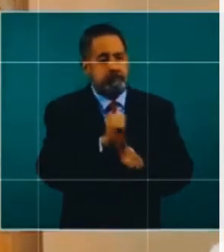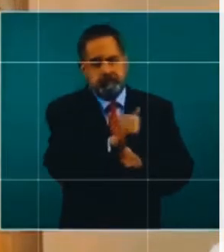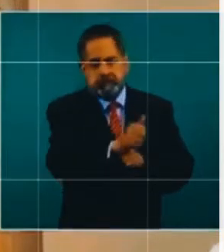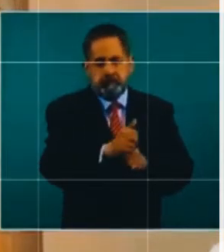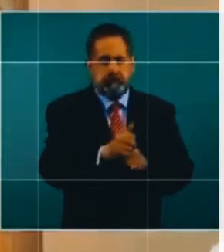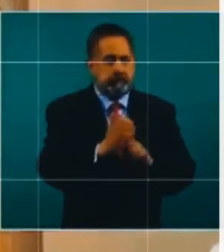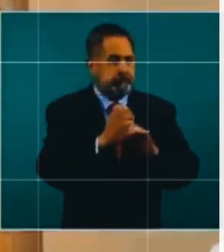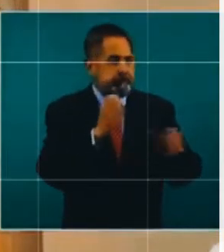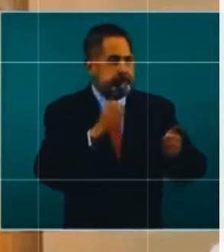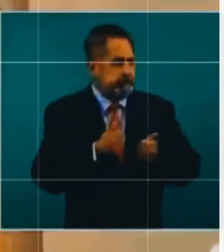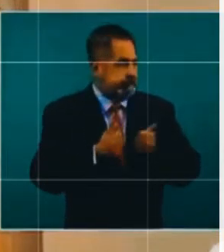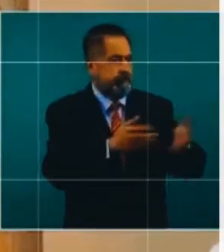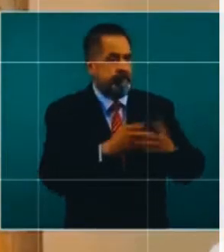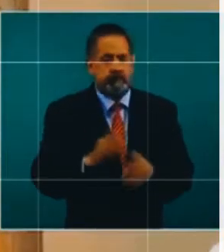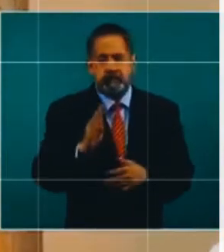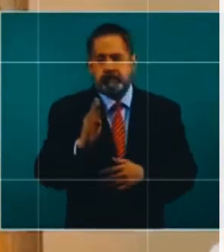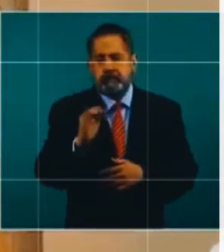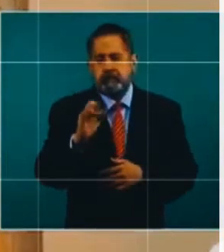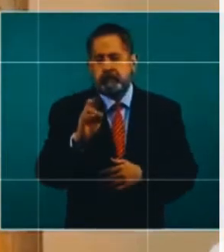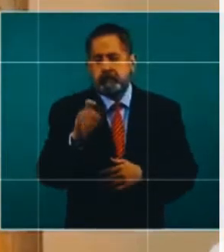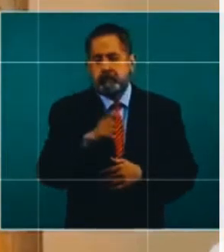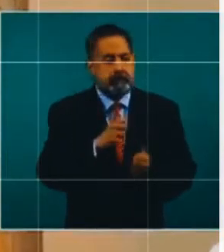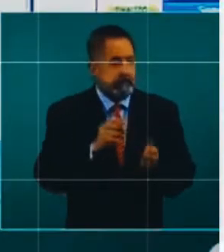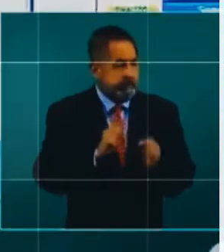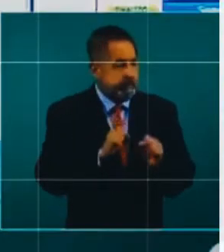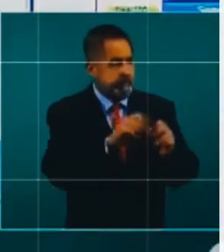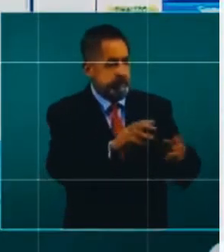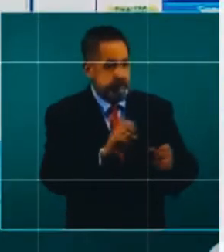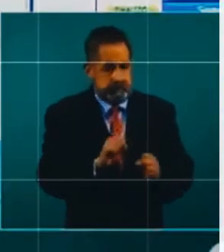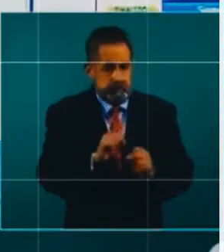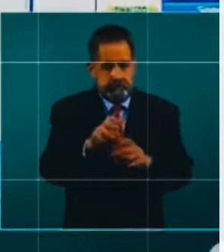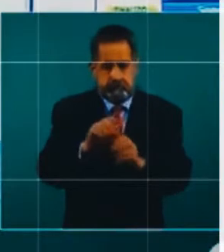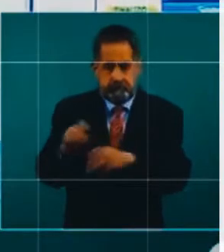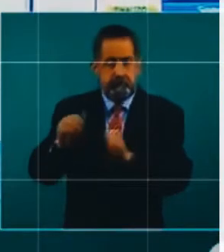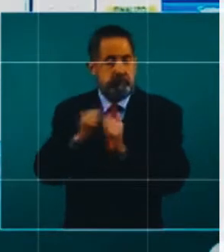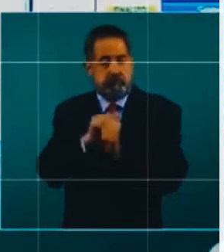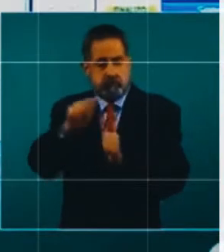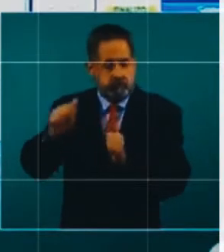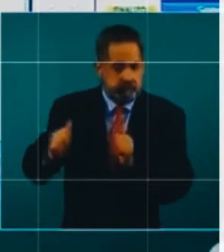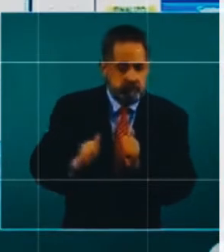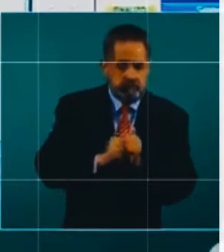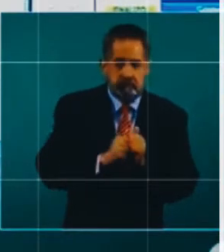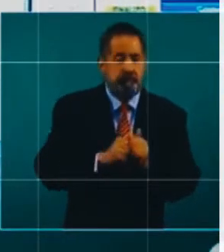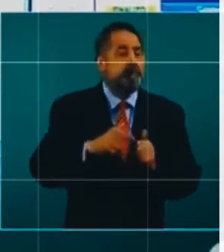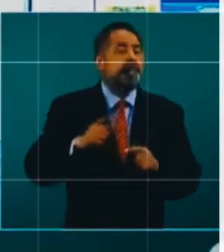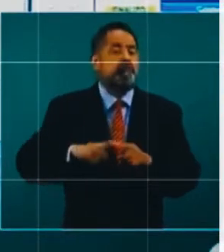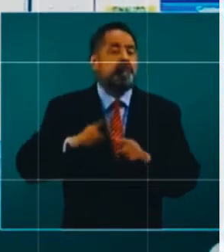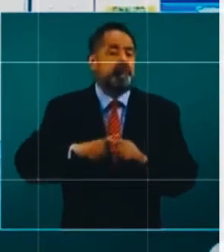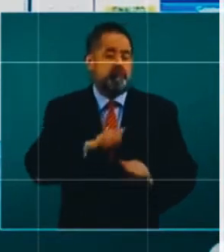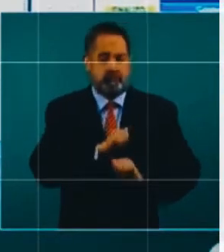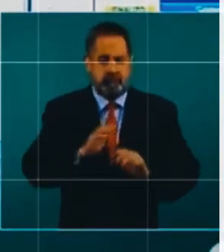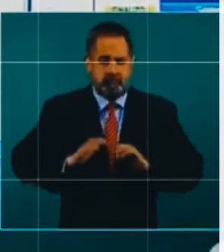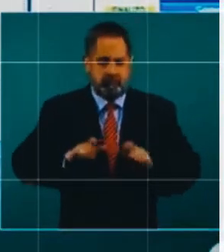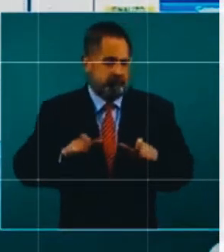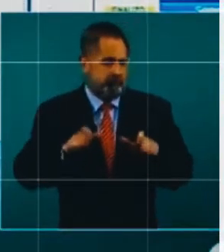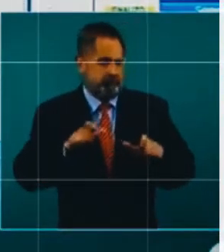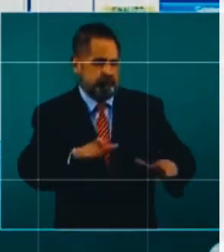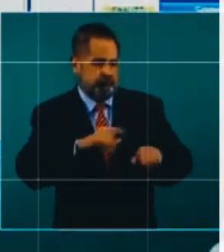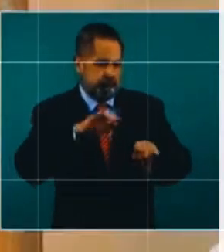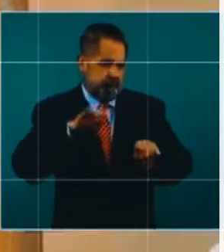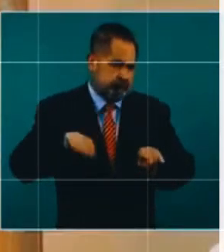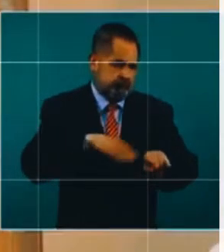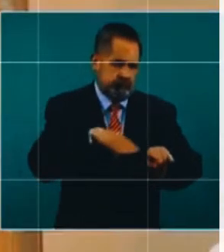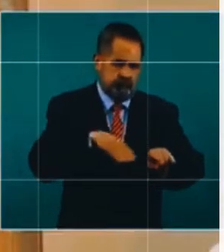por Birmex, en donde se les dio la seguridad por parte de Fuerzas Armadas y Guardia